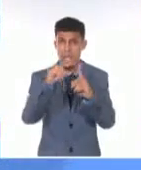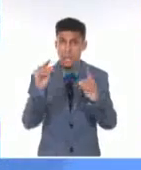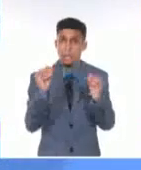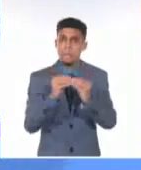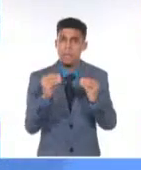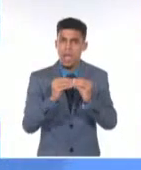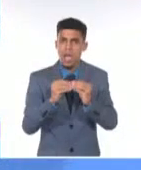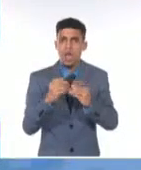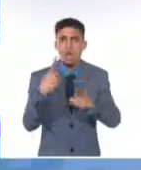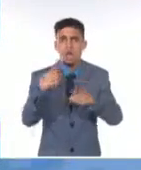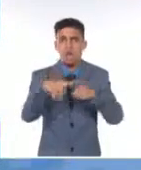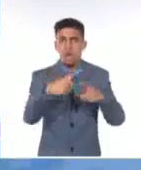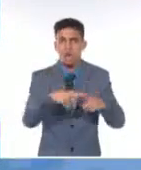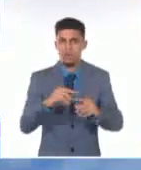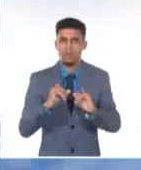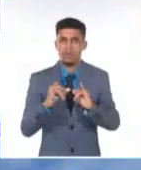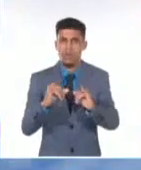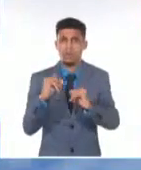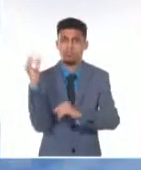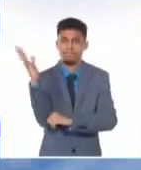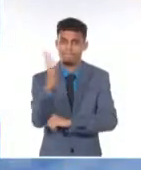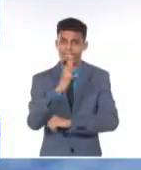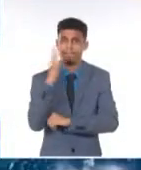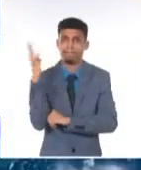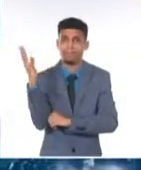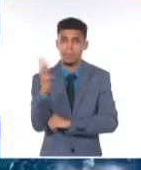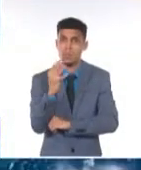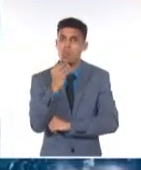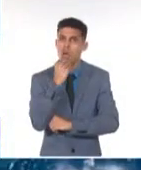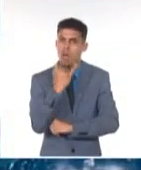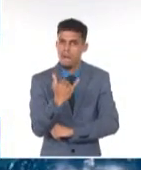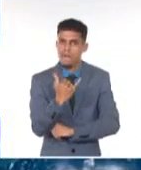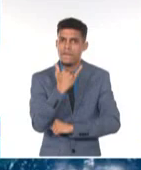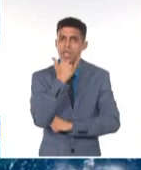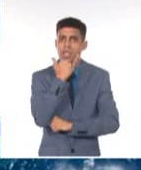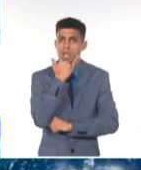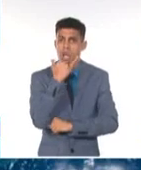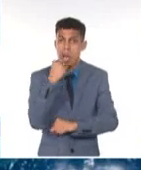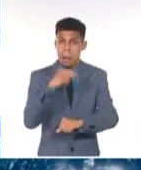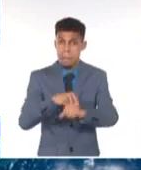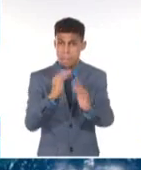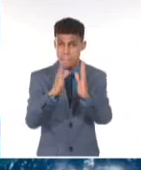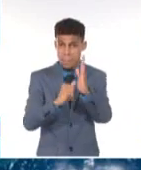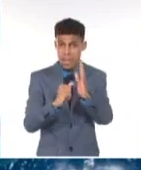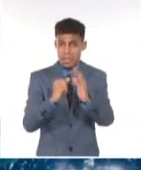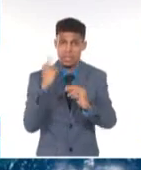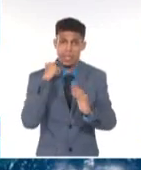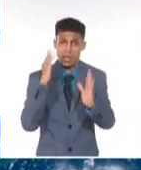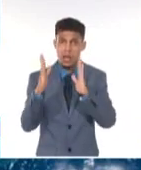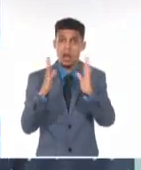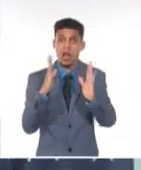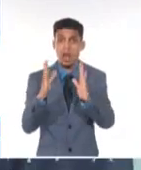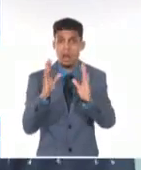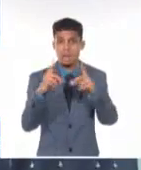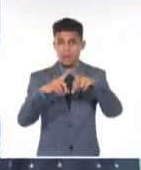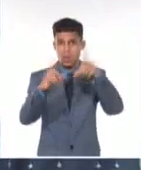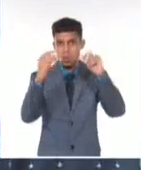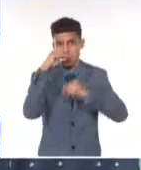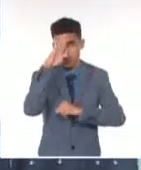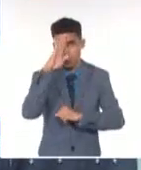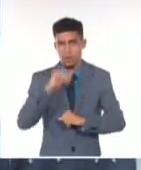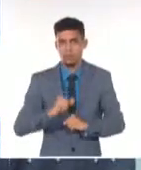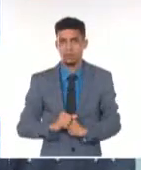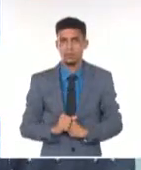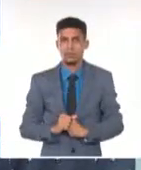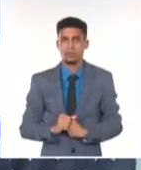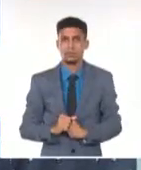de otros fenómenos meteorológicos que afectan en estos meses del año al área del Caribe. Se prevé una